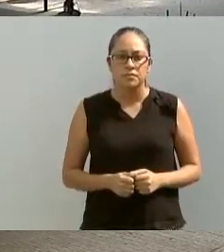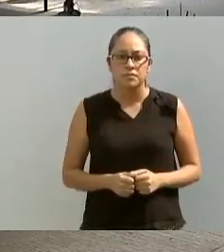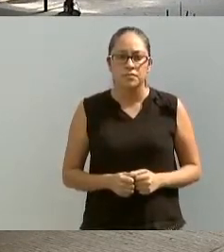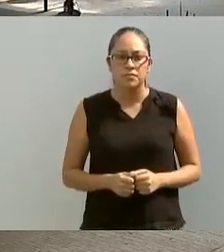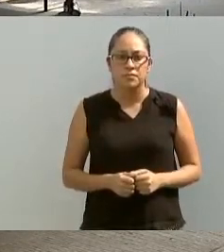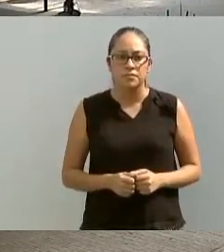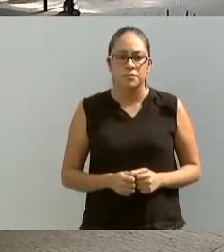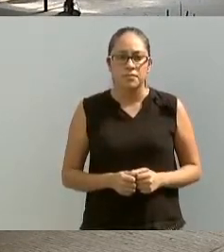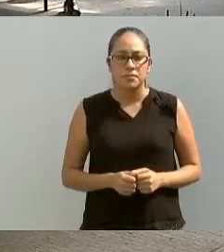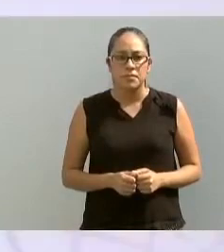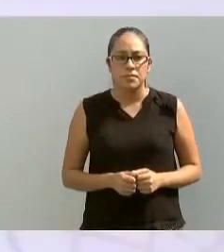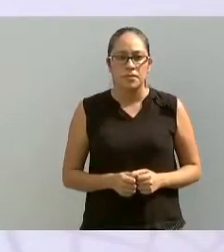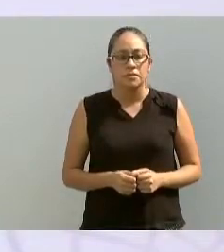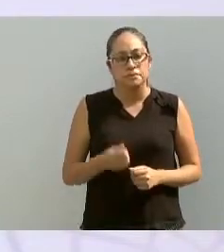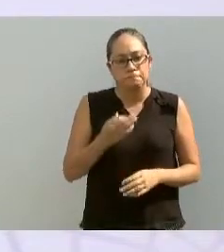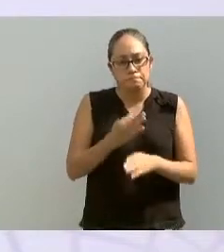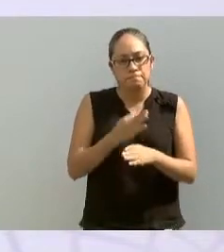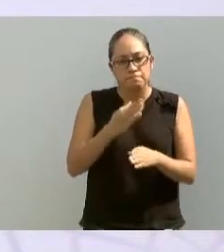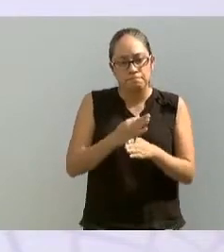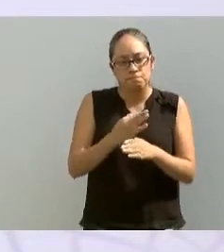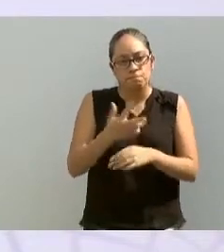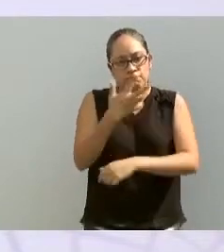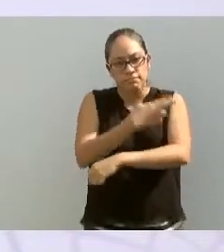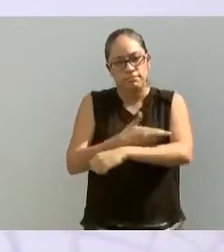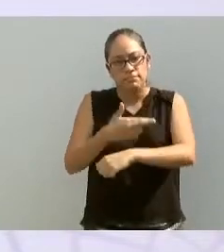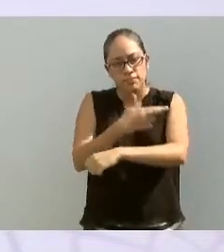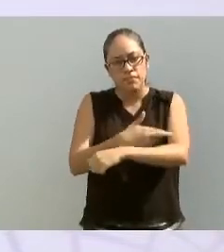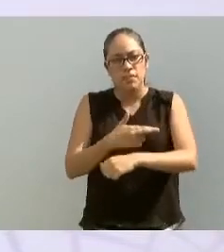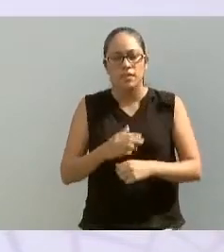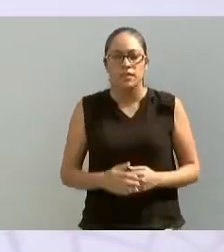viendo si lo convencemos,